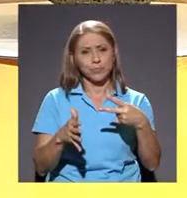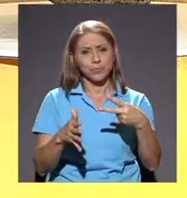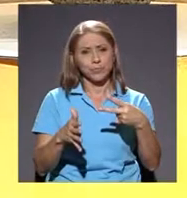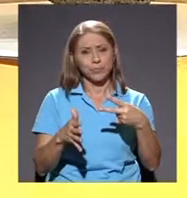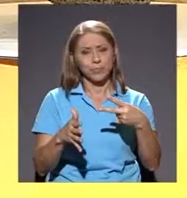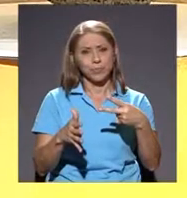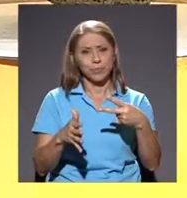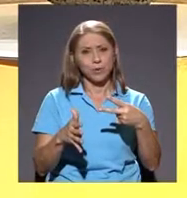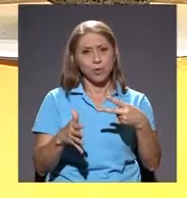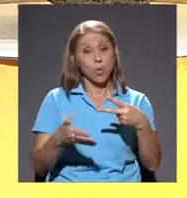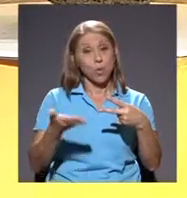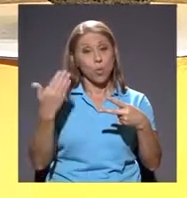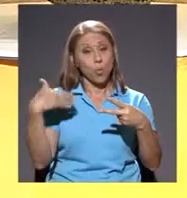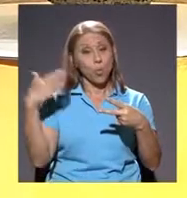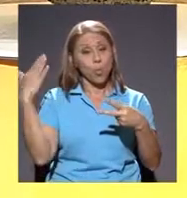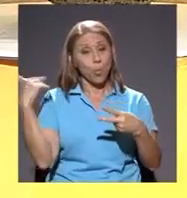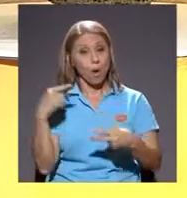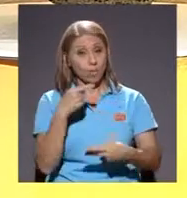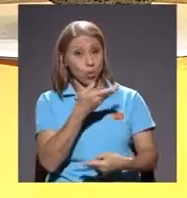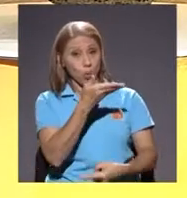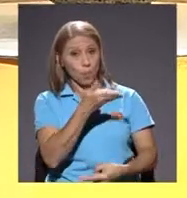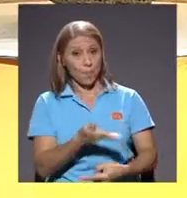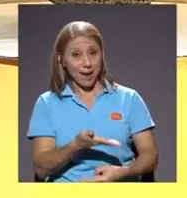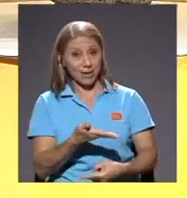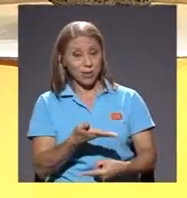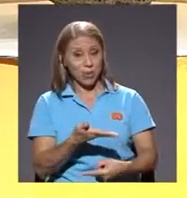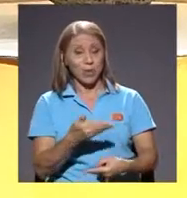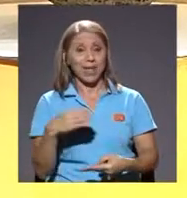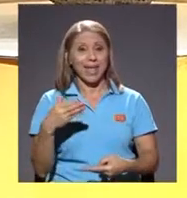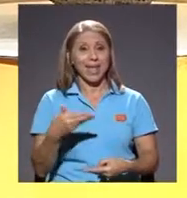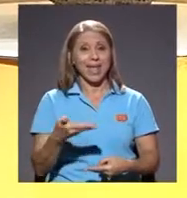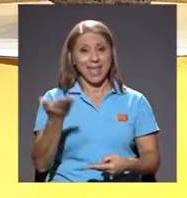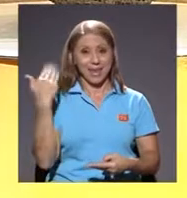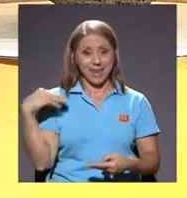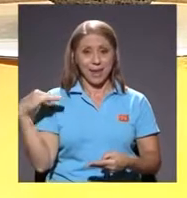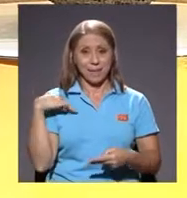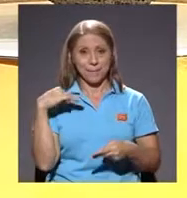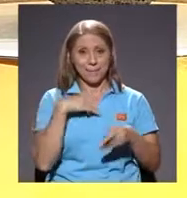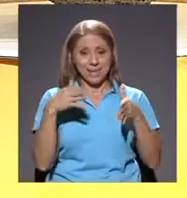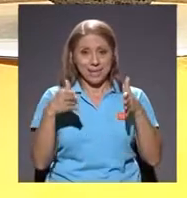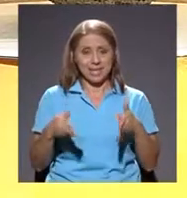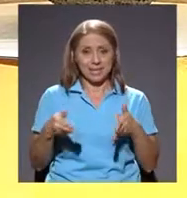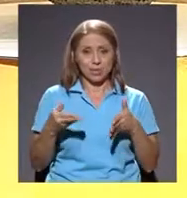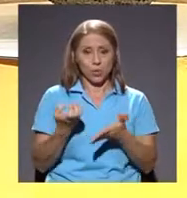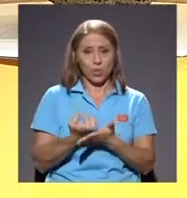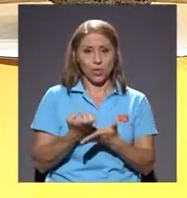cuando un marco era ministro de economía